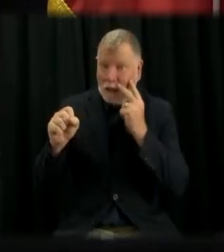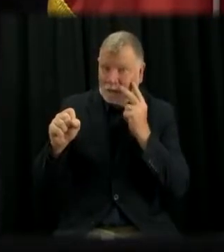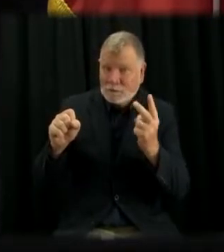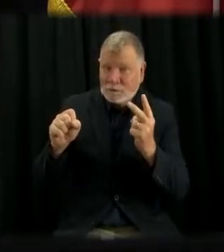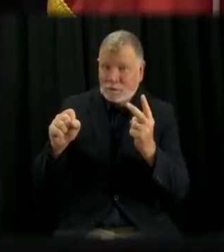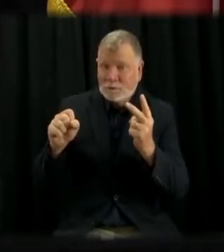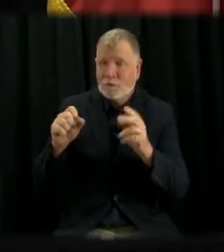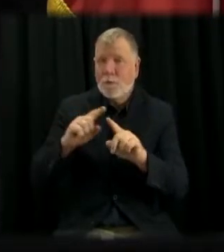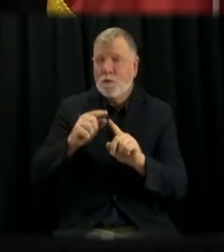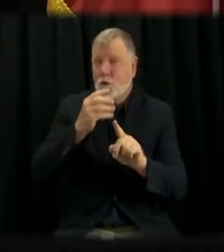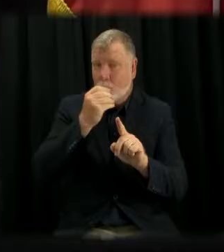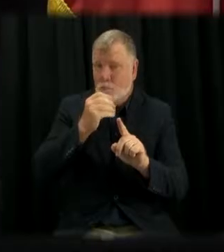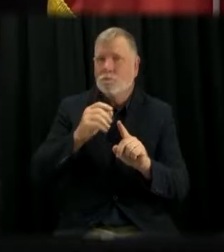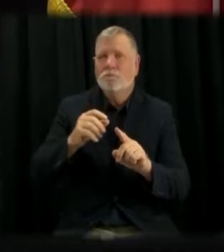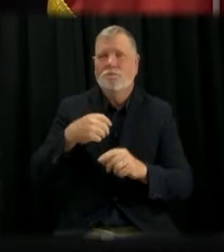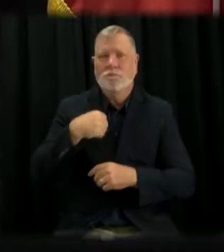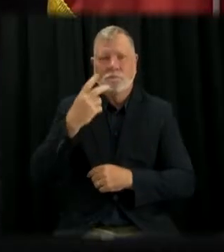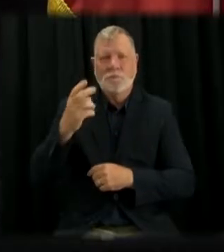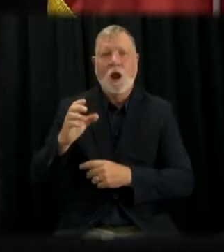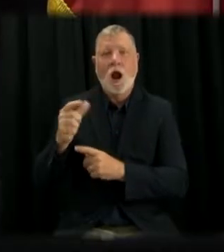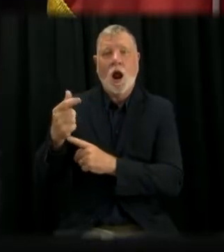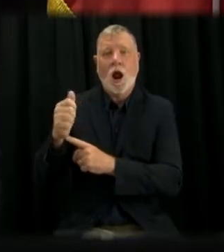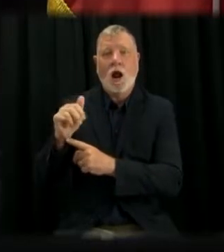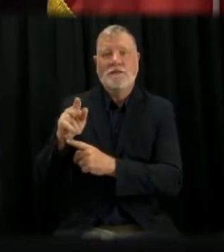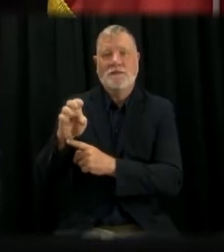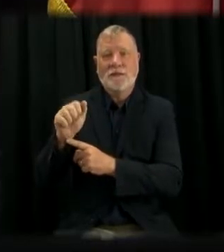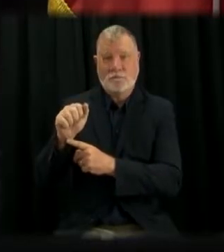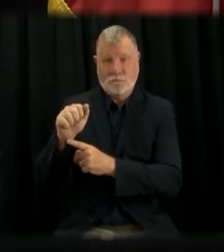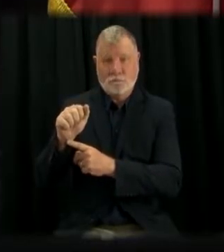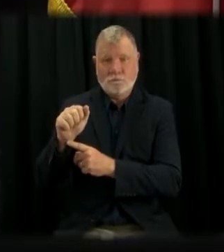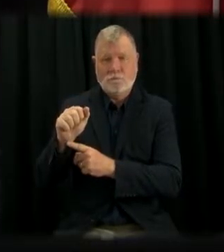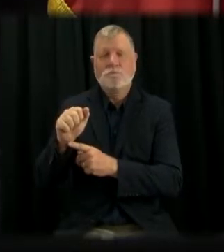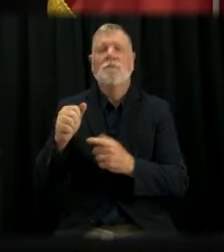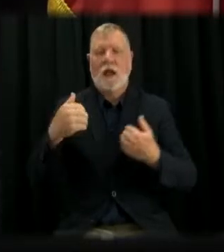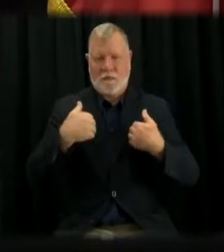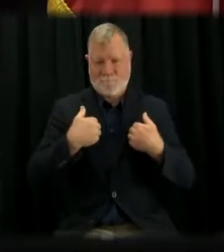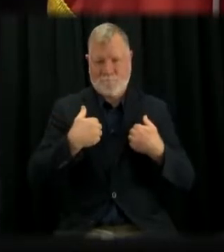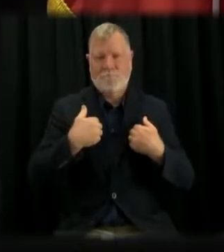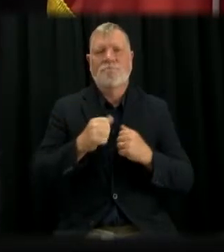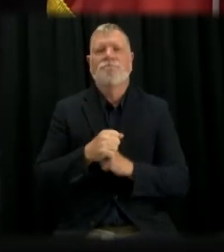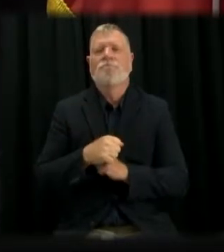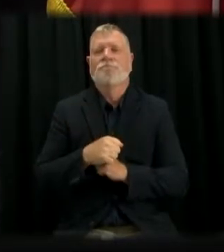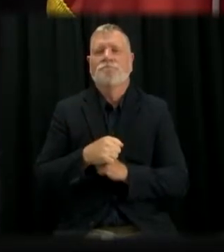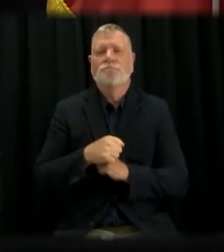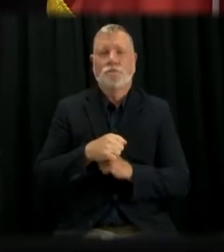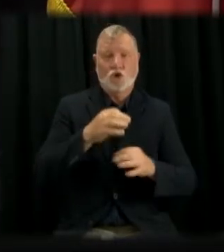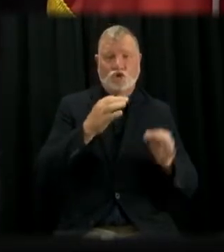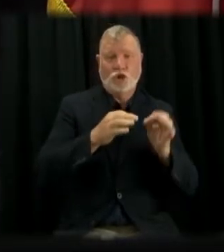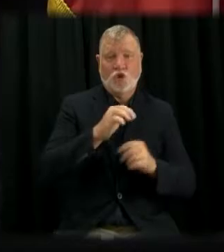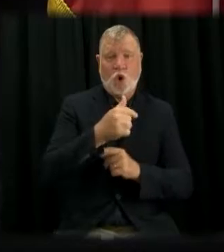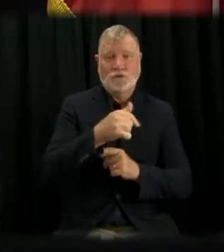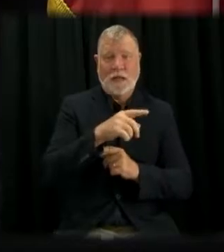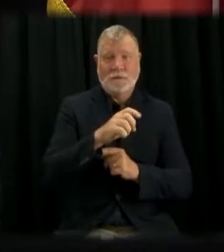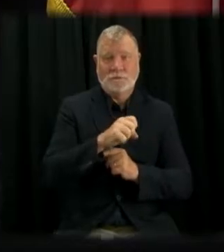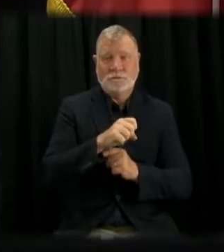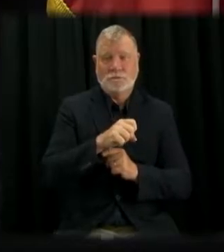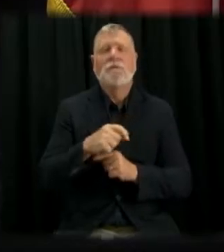le veo ahí, pero está en silencio. Señor García, presente, está ahí. Juan